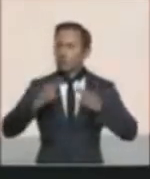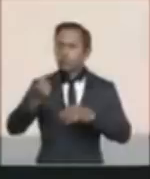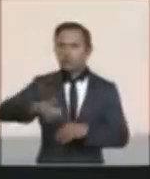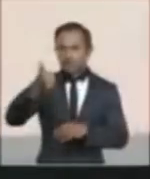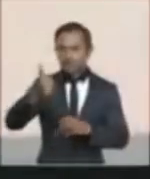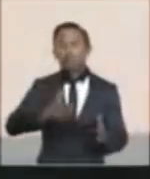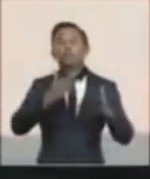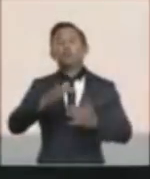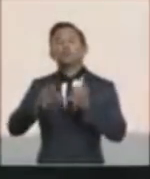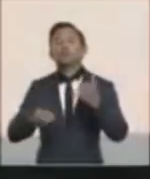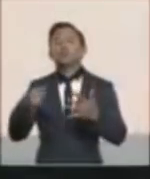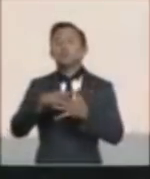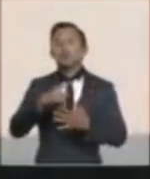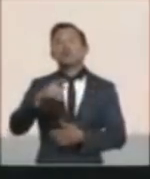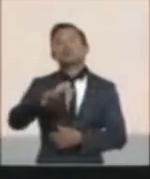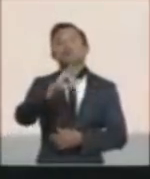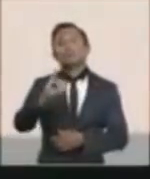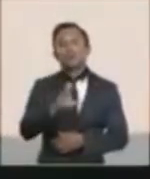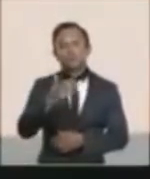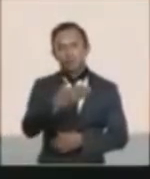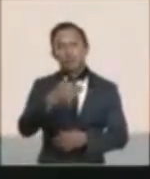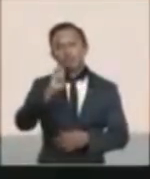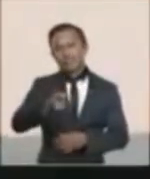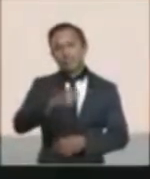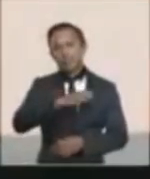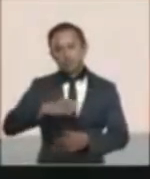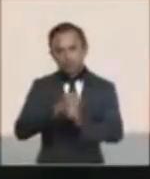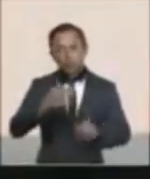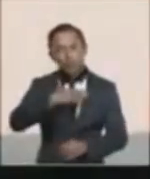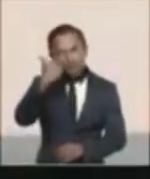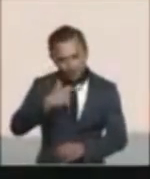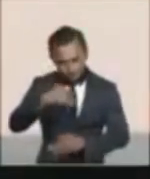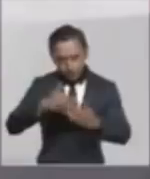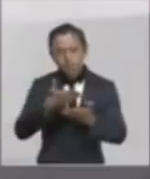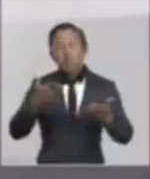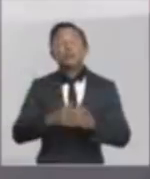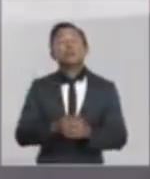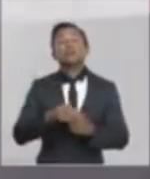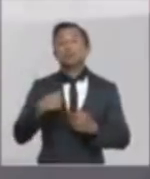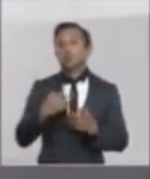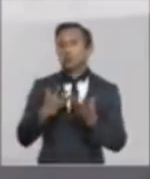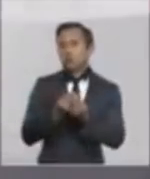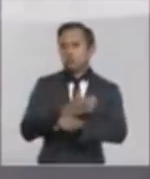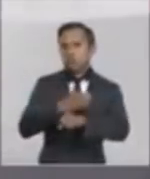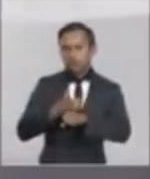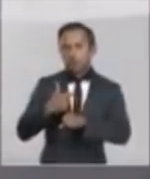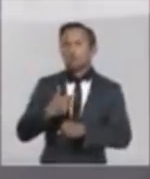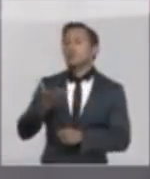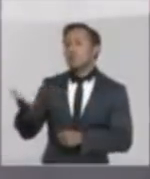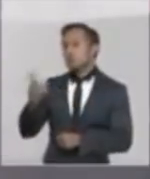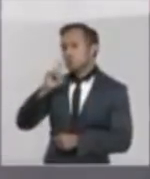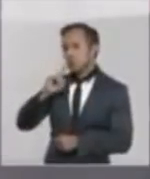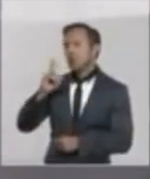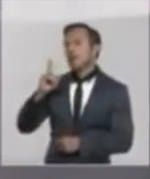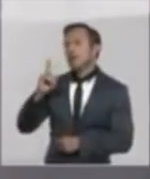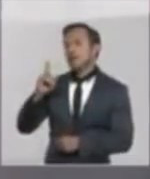Buenas noches, México y todos. Buenas noches. Me acompañan Azucena Uresti y Sergio Sarmiento en la moderación. Buenas noches. Y estas